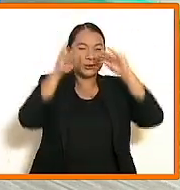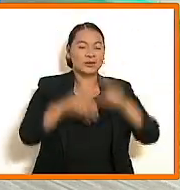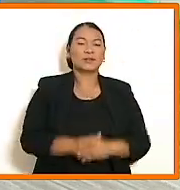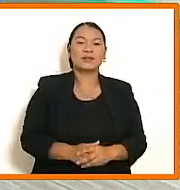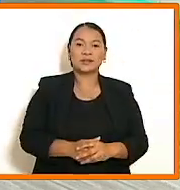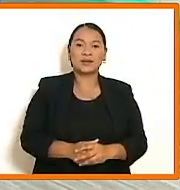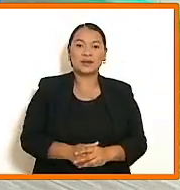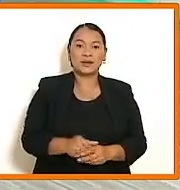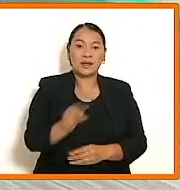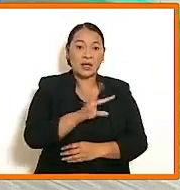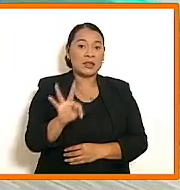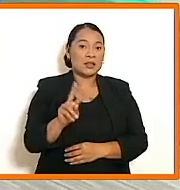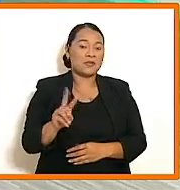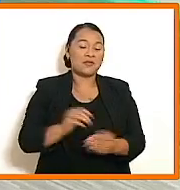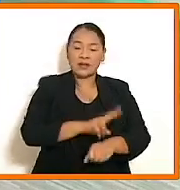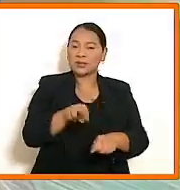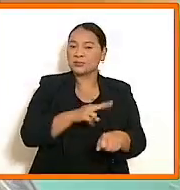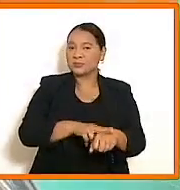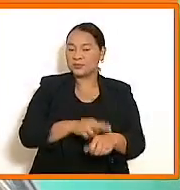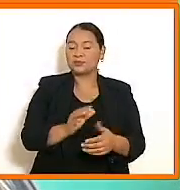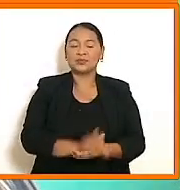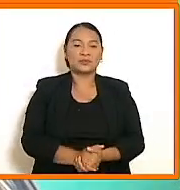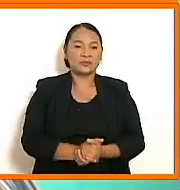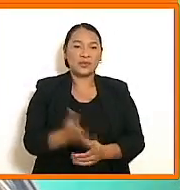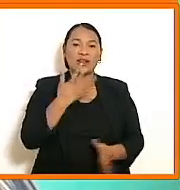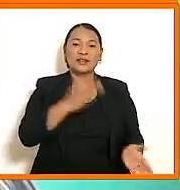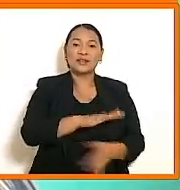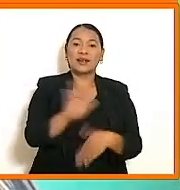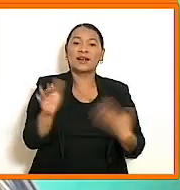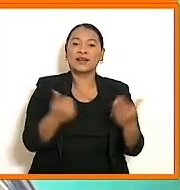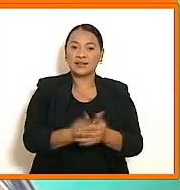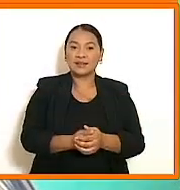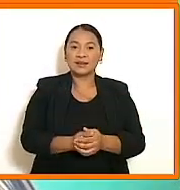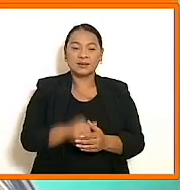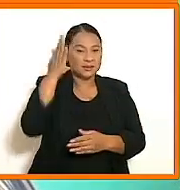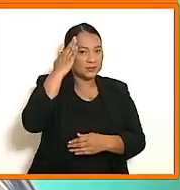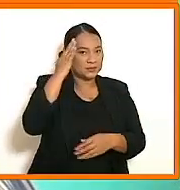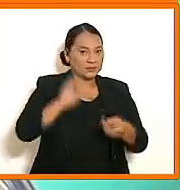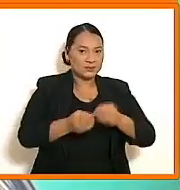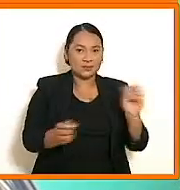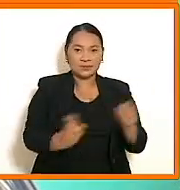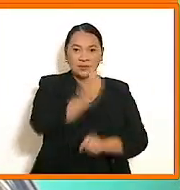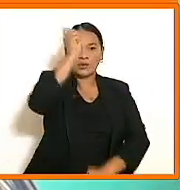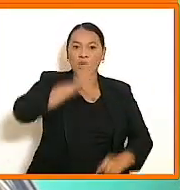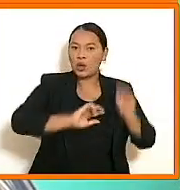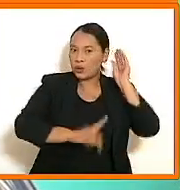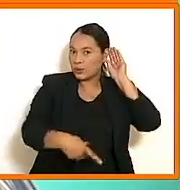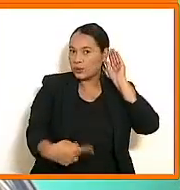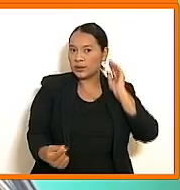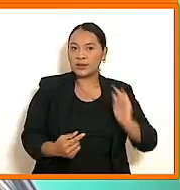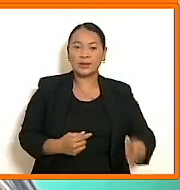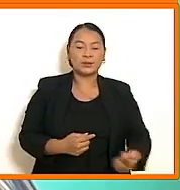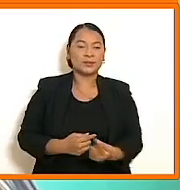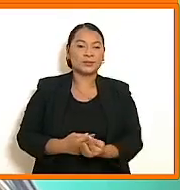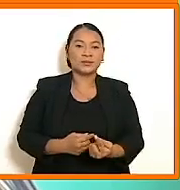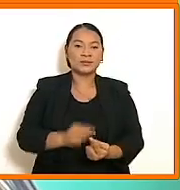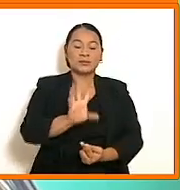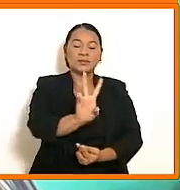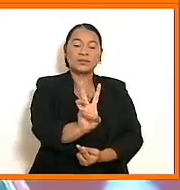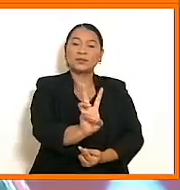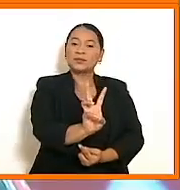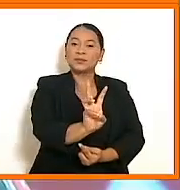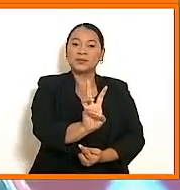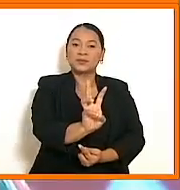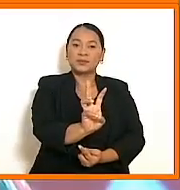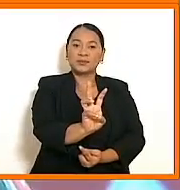los canales habituales. Así que te deseo suerte porque se viene tu primer dígito para diario y este es el 6,